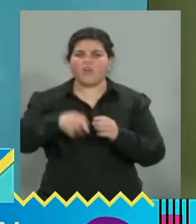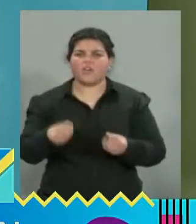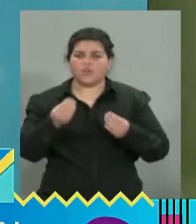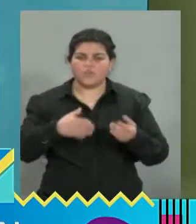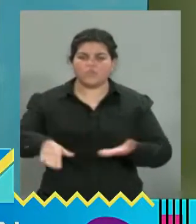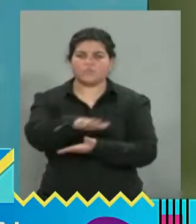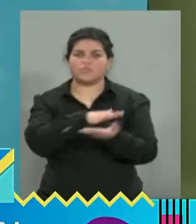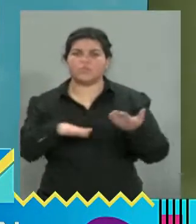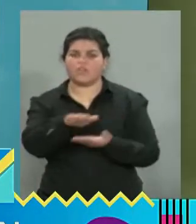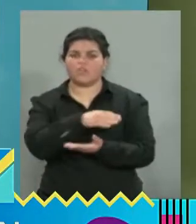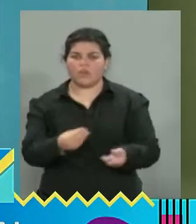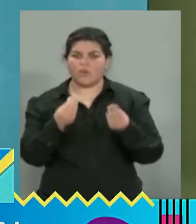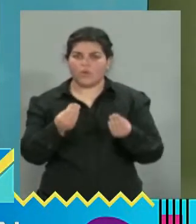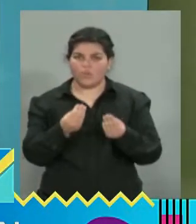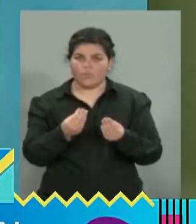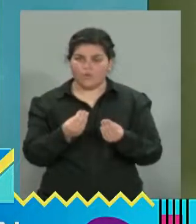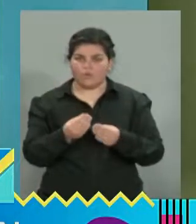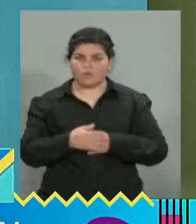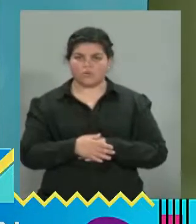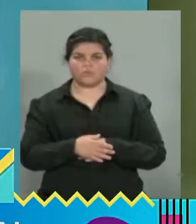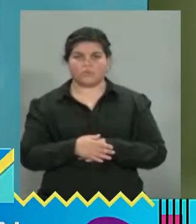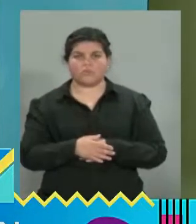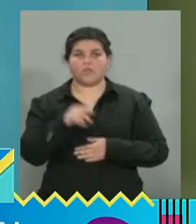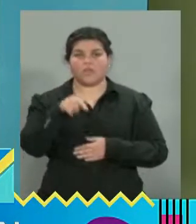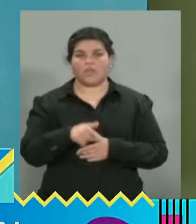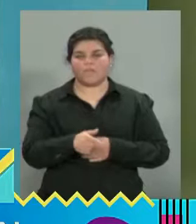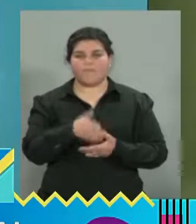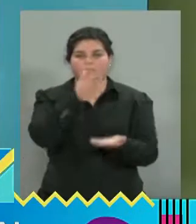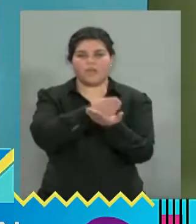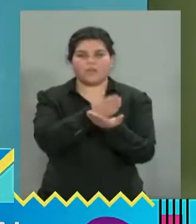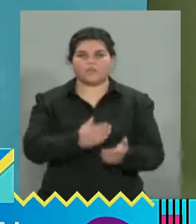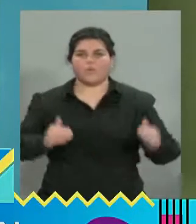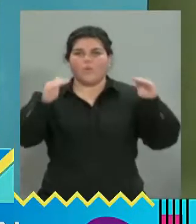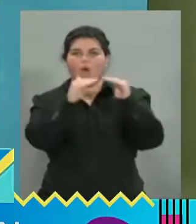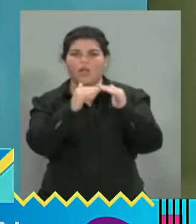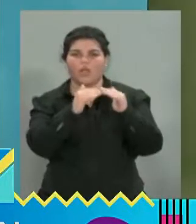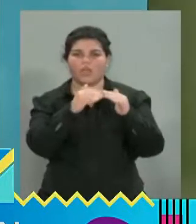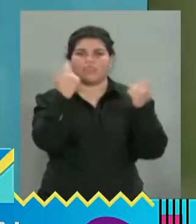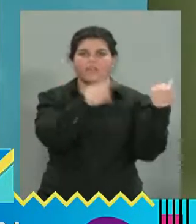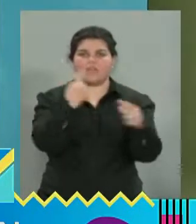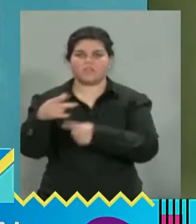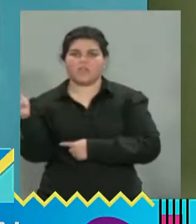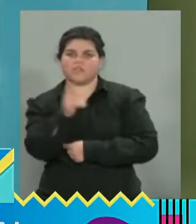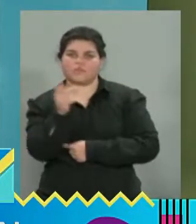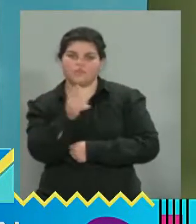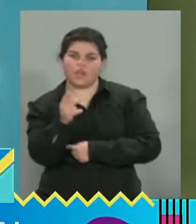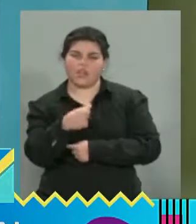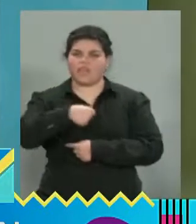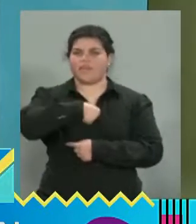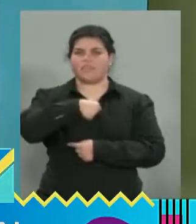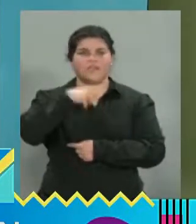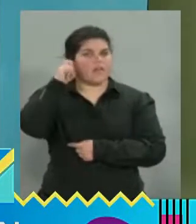sociedad, ¿sí? Cómo se responde a bueno, la igualdad de derechos, a la diversidad sexual, a la identidad de género,